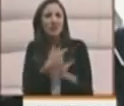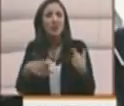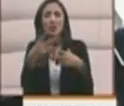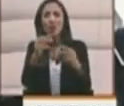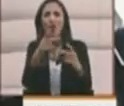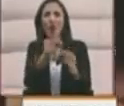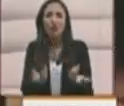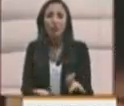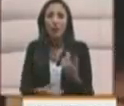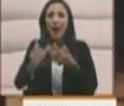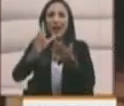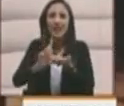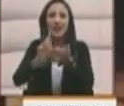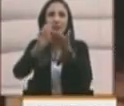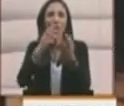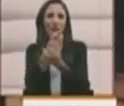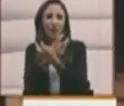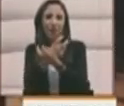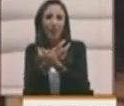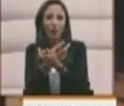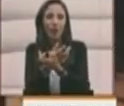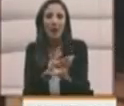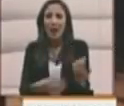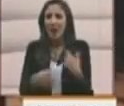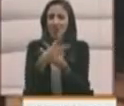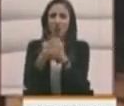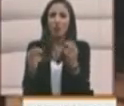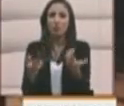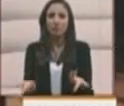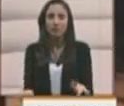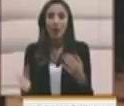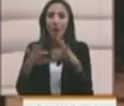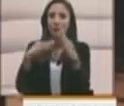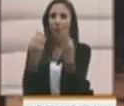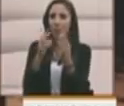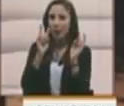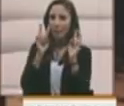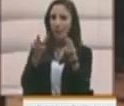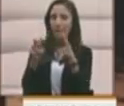un litro de veneno y vemos familiares, vemos